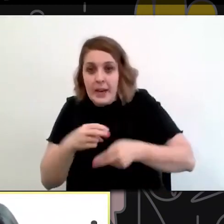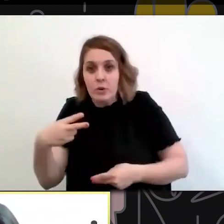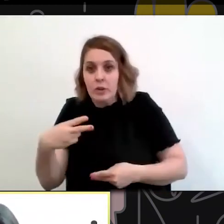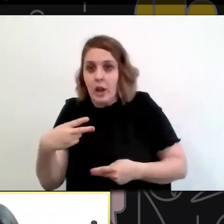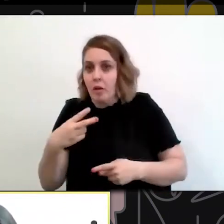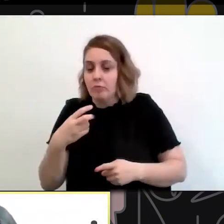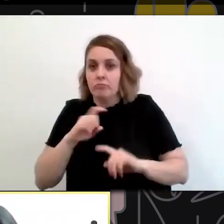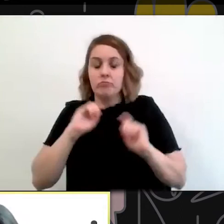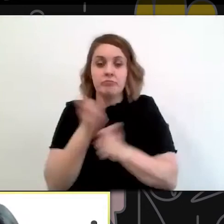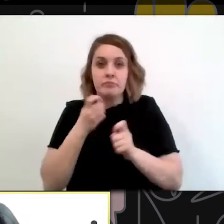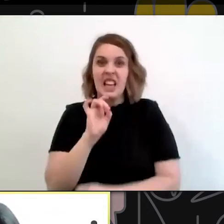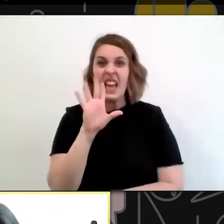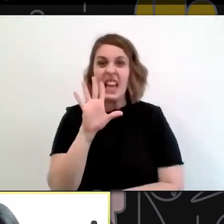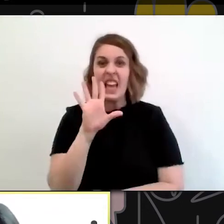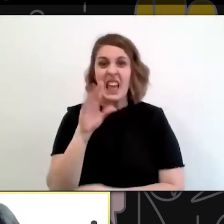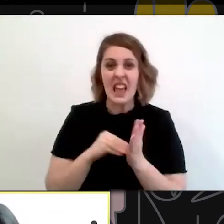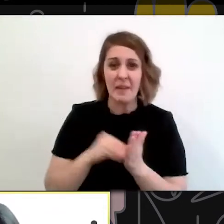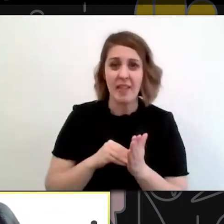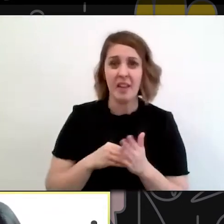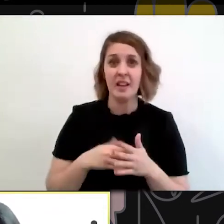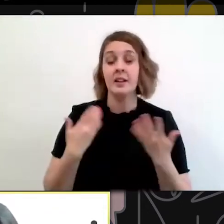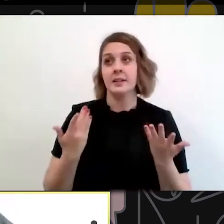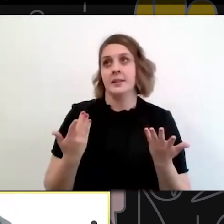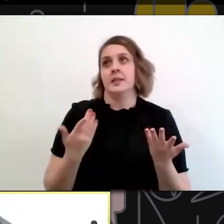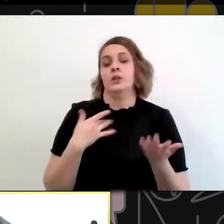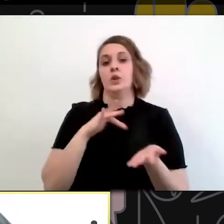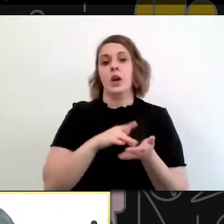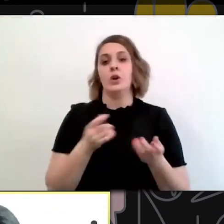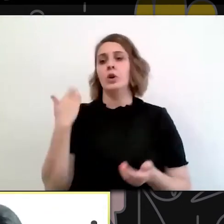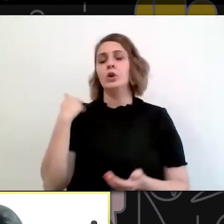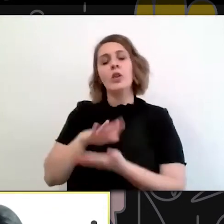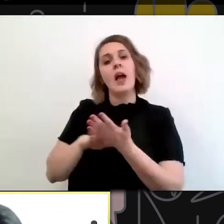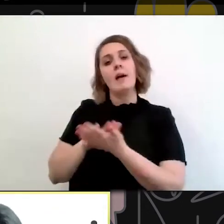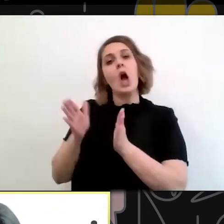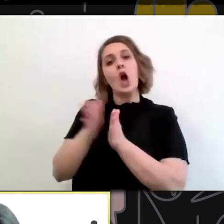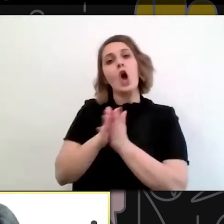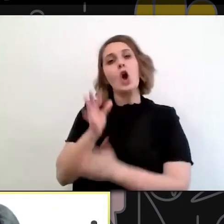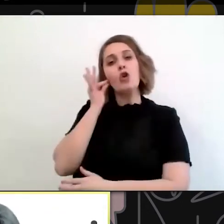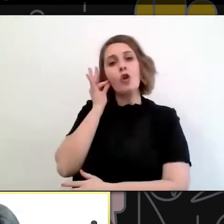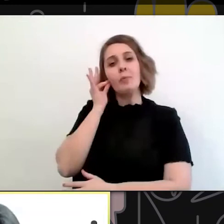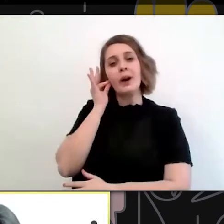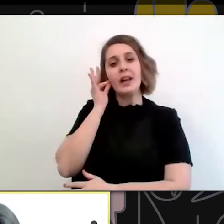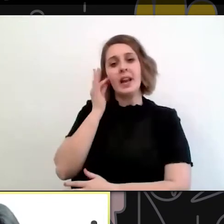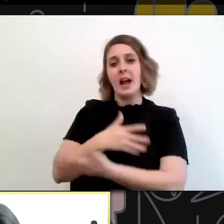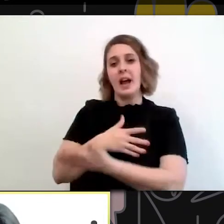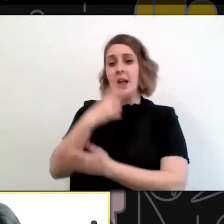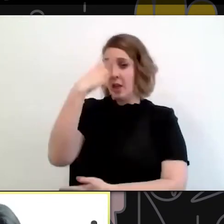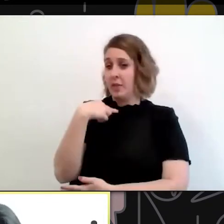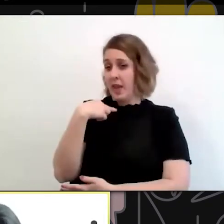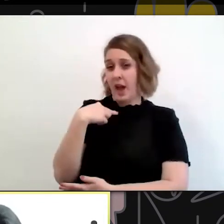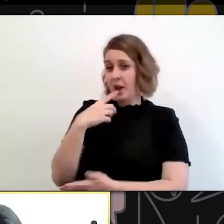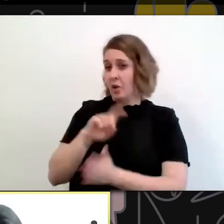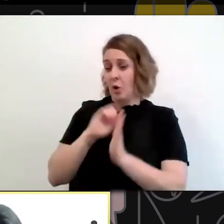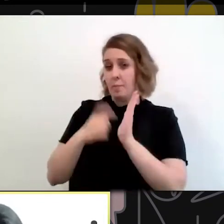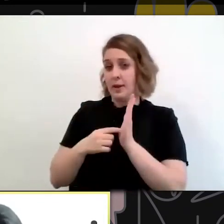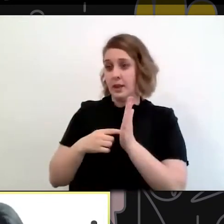Así que esto ha supuesto un control. El otro día me comentaba una compañera ciega total, diabética también, que lo tiene y dice,